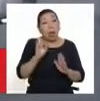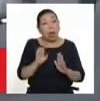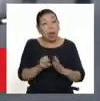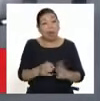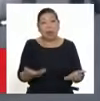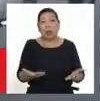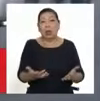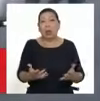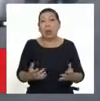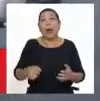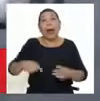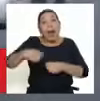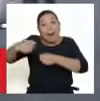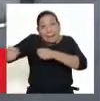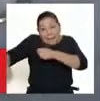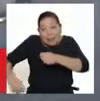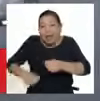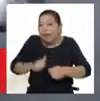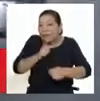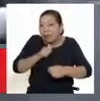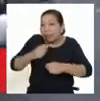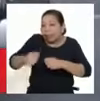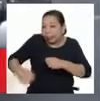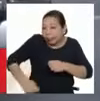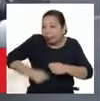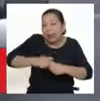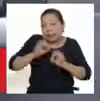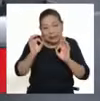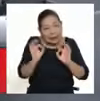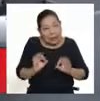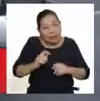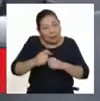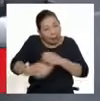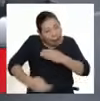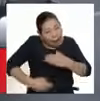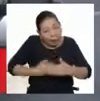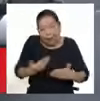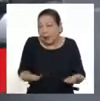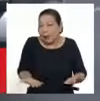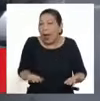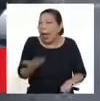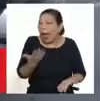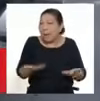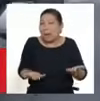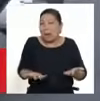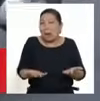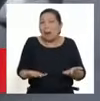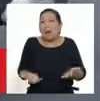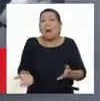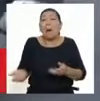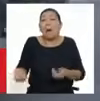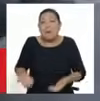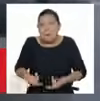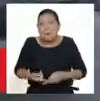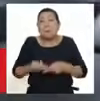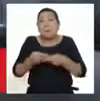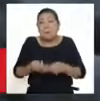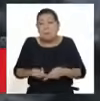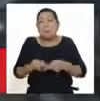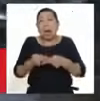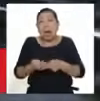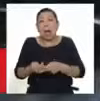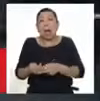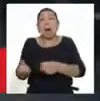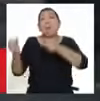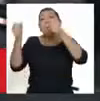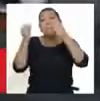ejemplo, grupos electrógenos o cualquier otra carga que se lleva en estos trailers? Uh-huh. Porque a veces solo basta el propio peso de estos